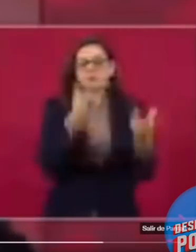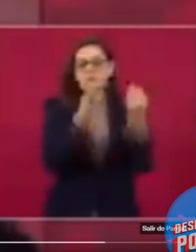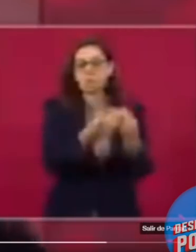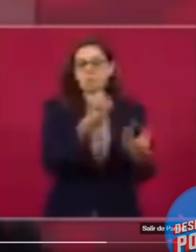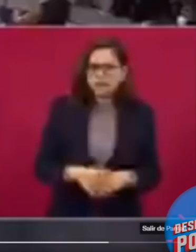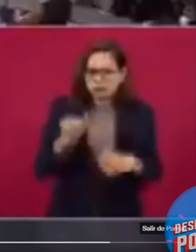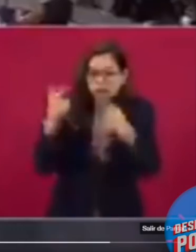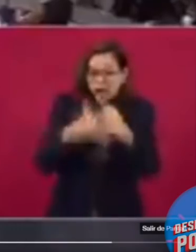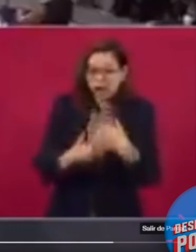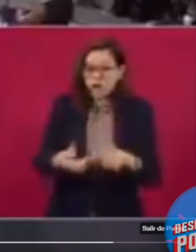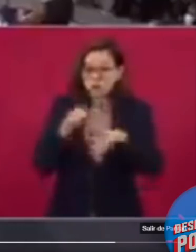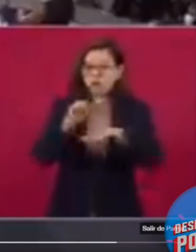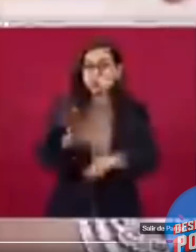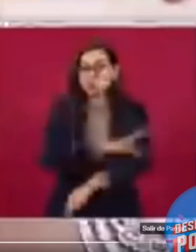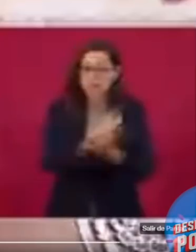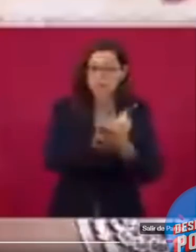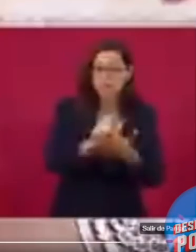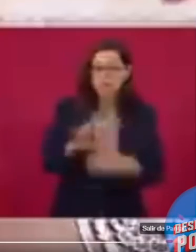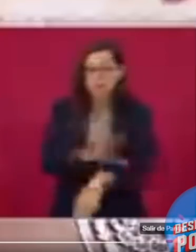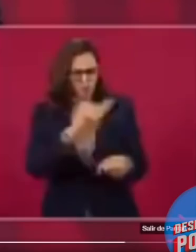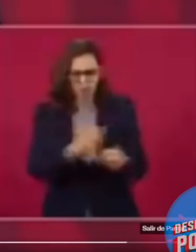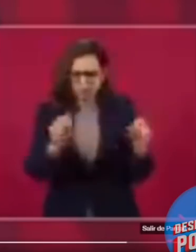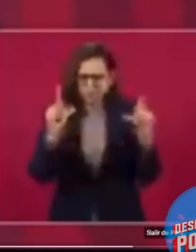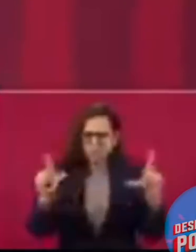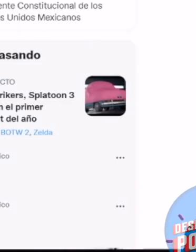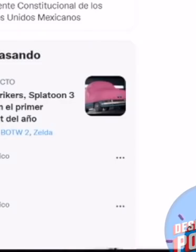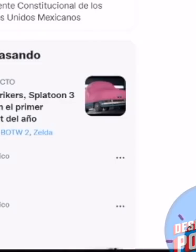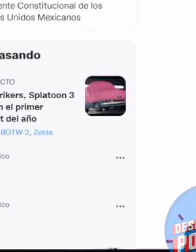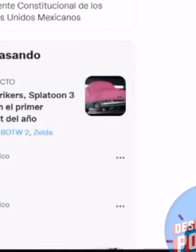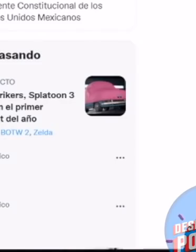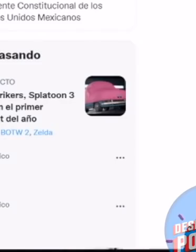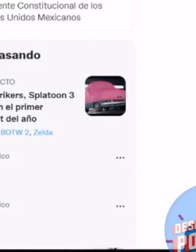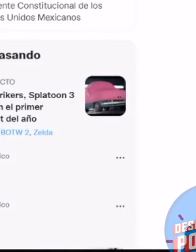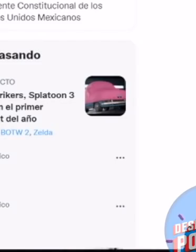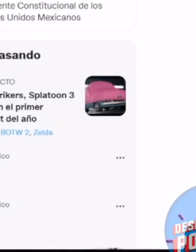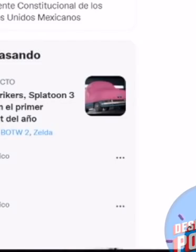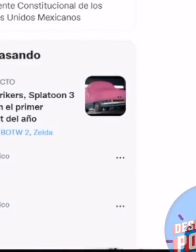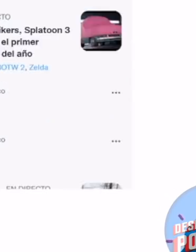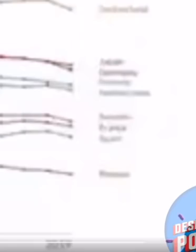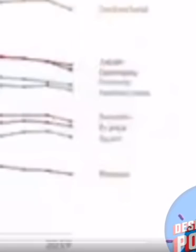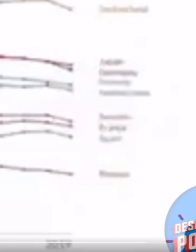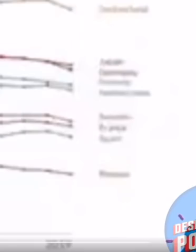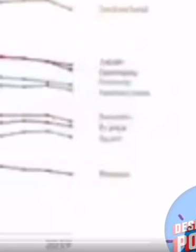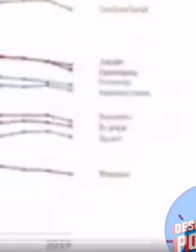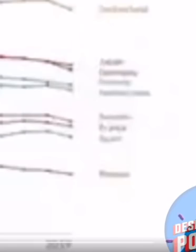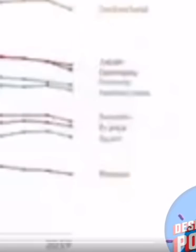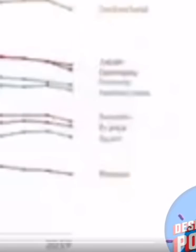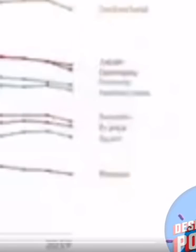visto la gráfica sobre energías sucias? Esta. Así está. Falta China para